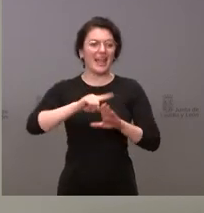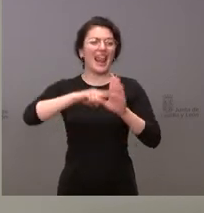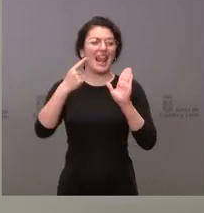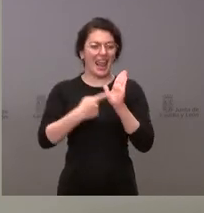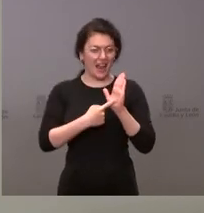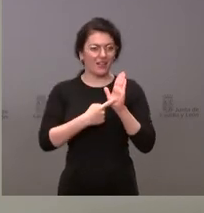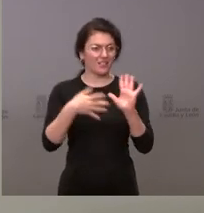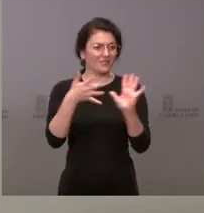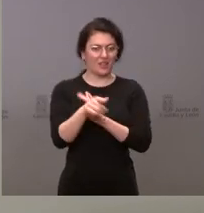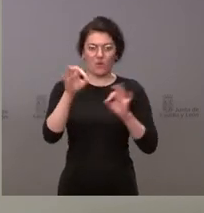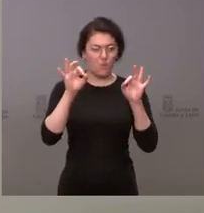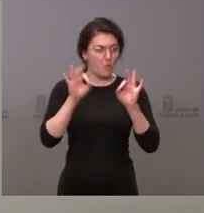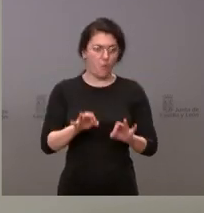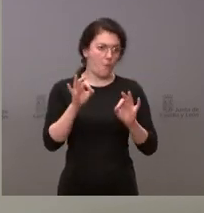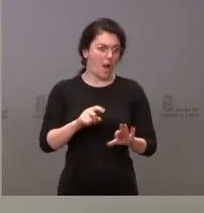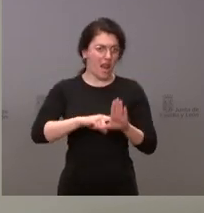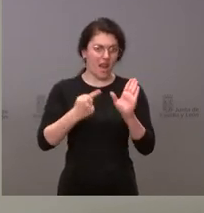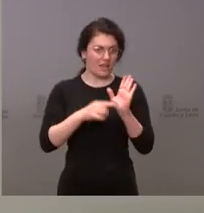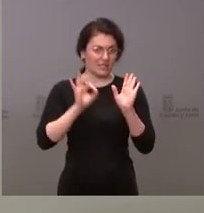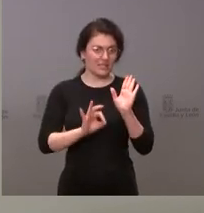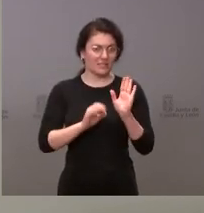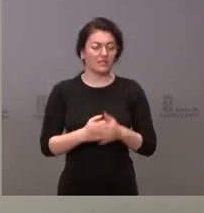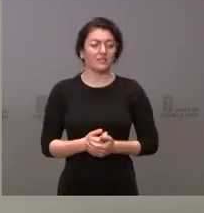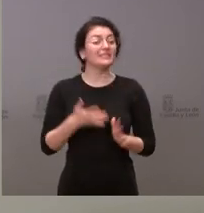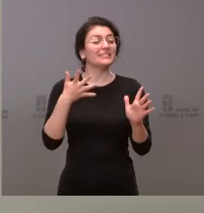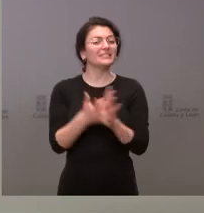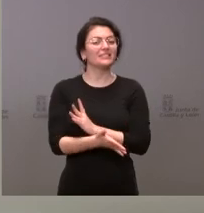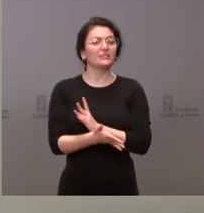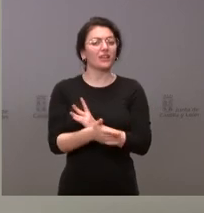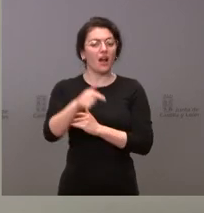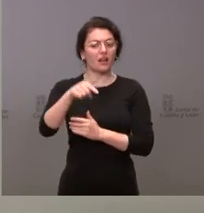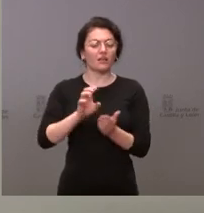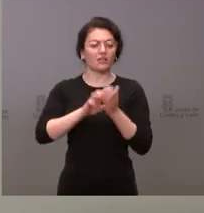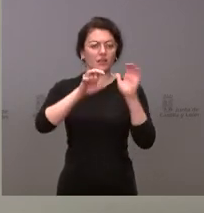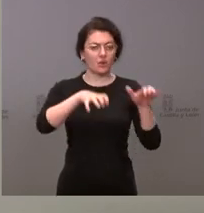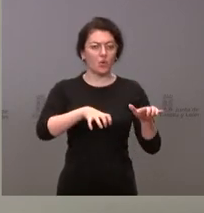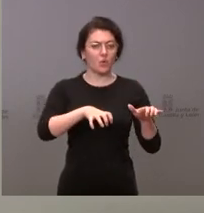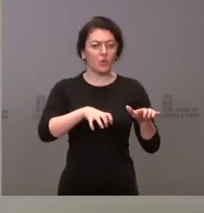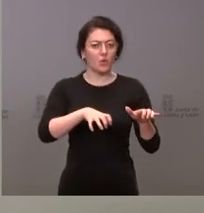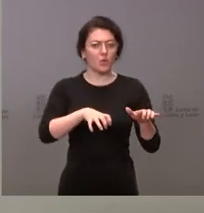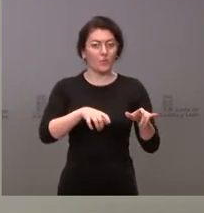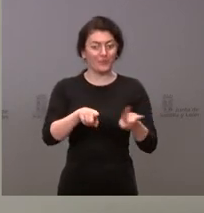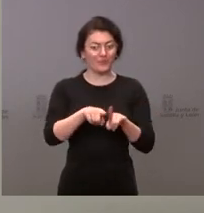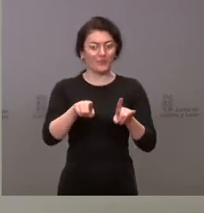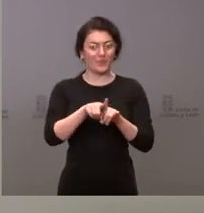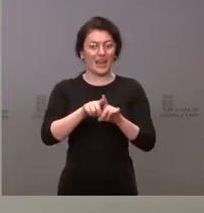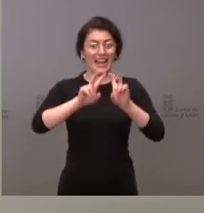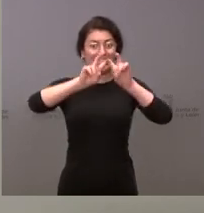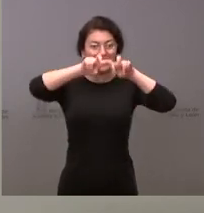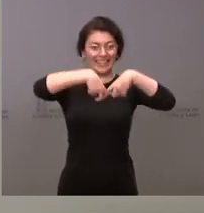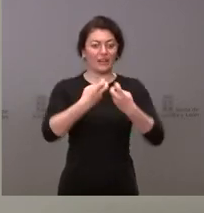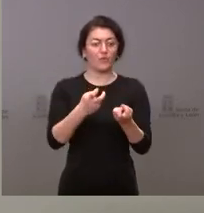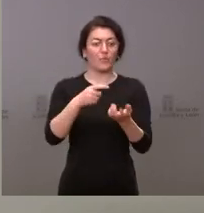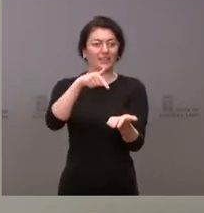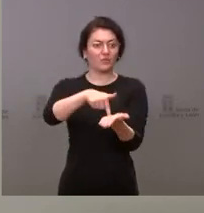trámite de ley eso qué significa en castilla y león' no se pueden aprobar reformas tributarias por